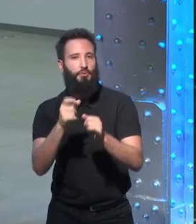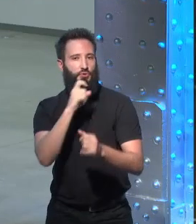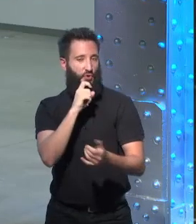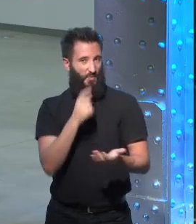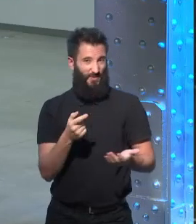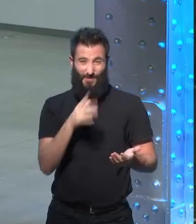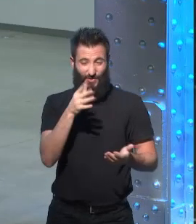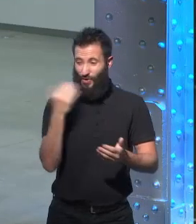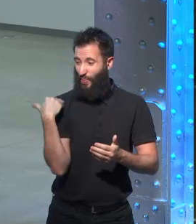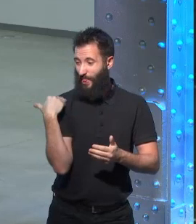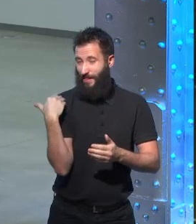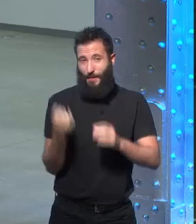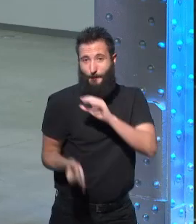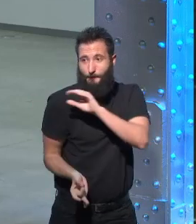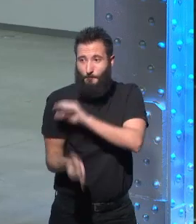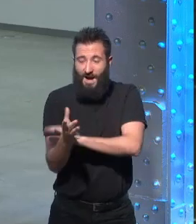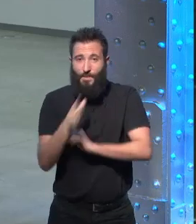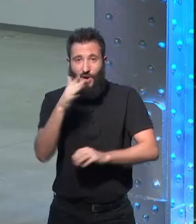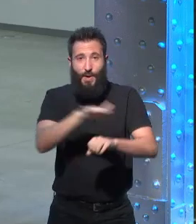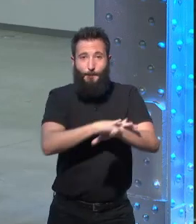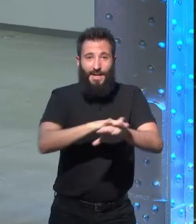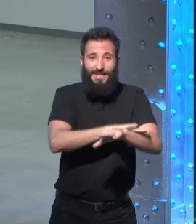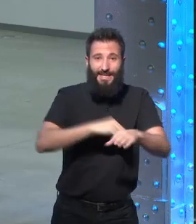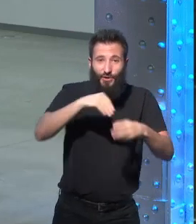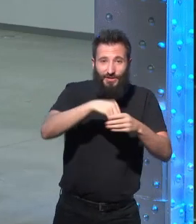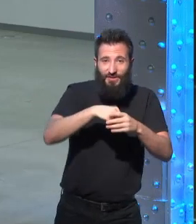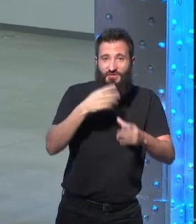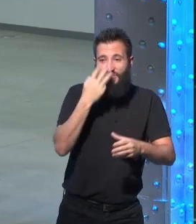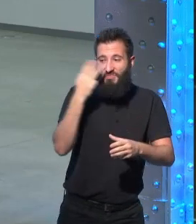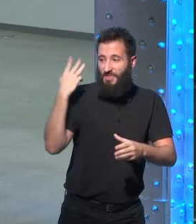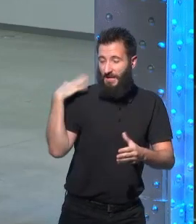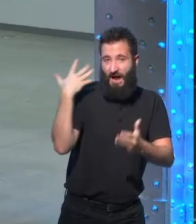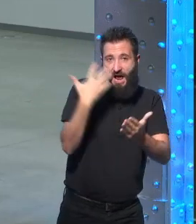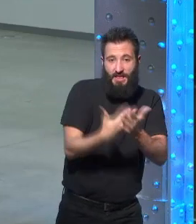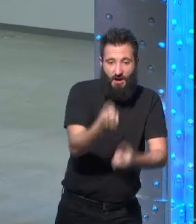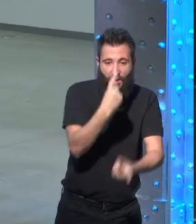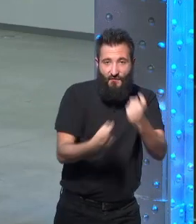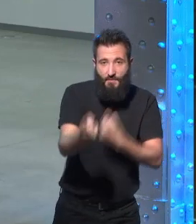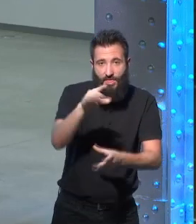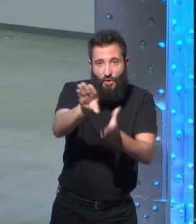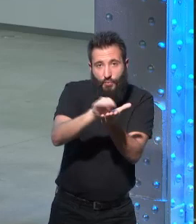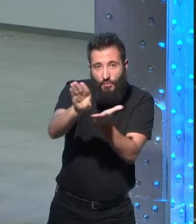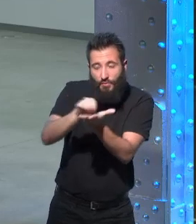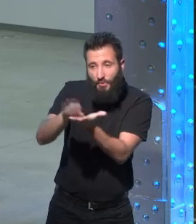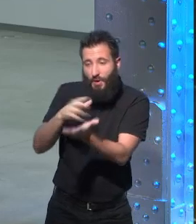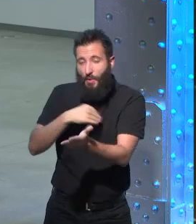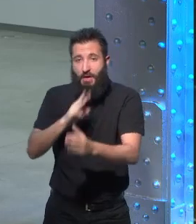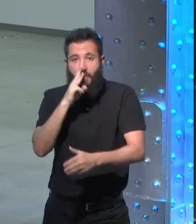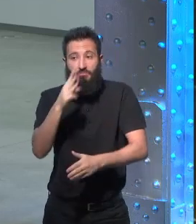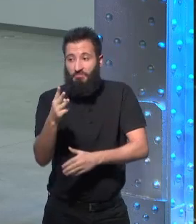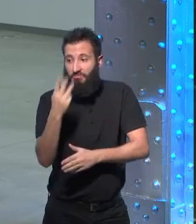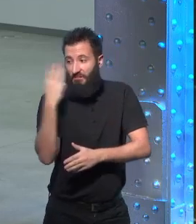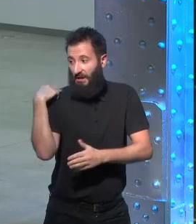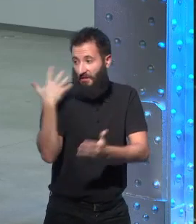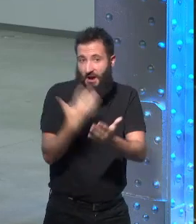son hechos muy novedosos y el Ministerio del Interior lleva 3 años recogiendo la información. En 3 años podemos ver algo, pero es verdad que no